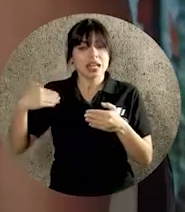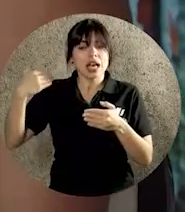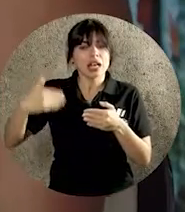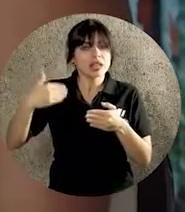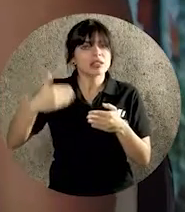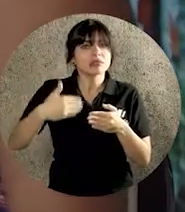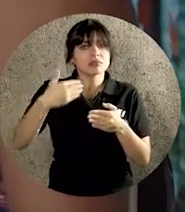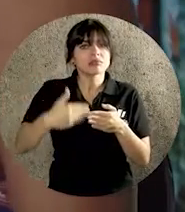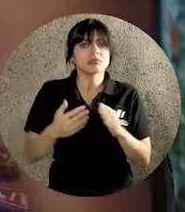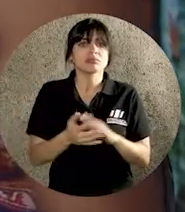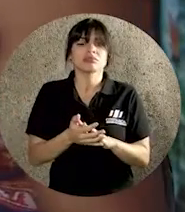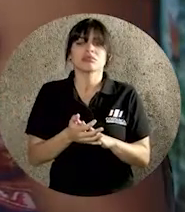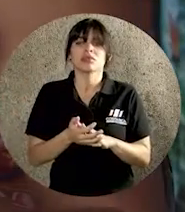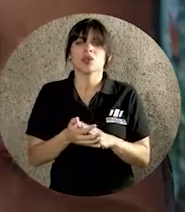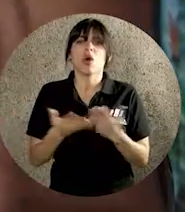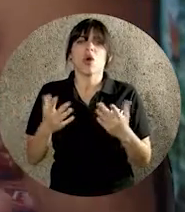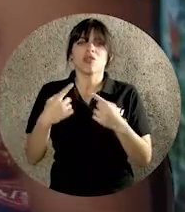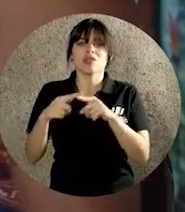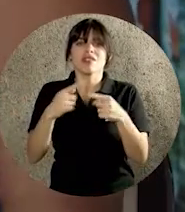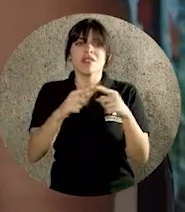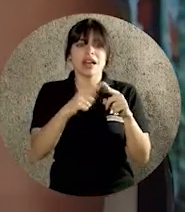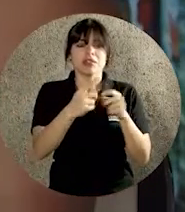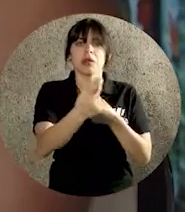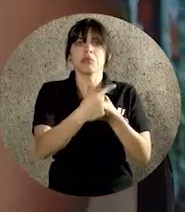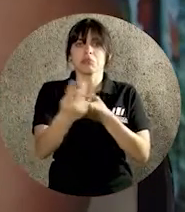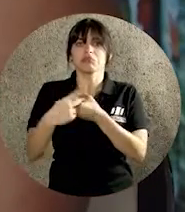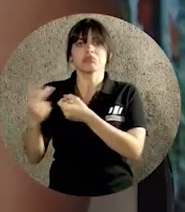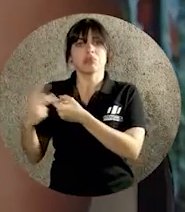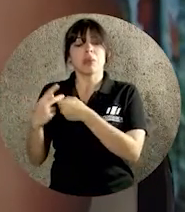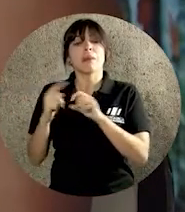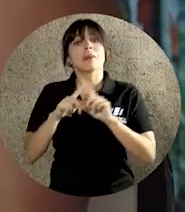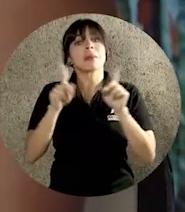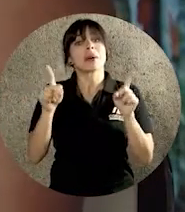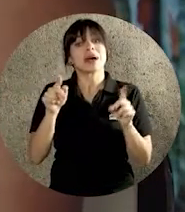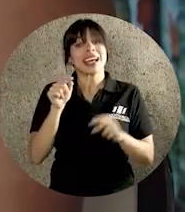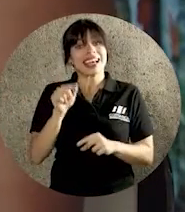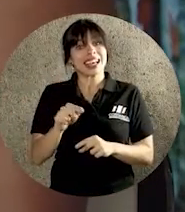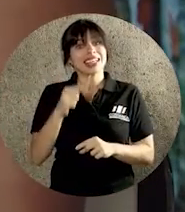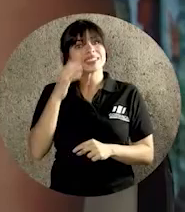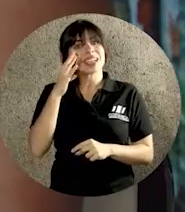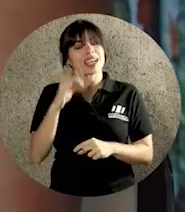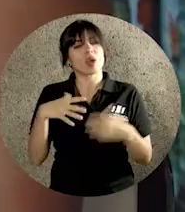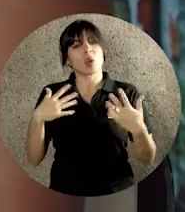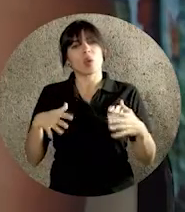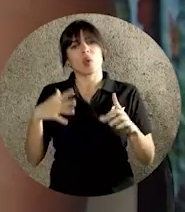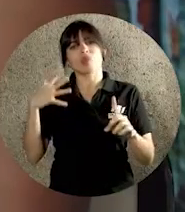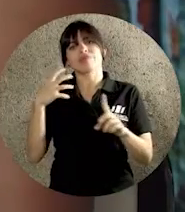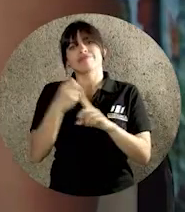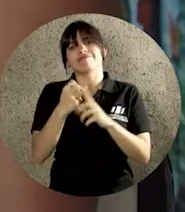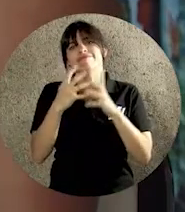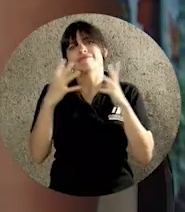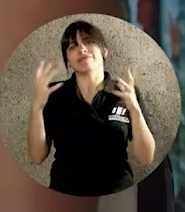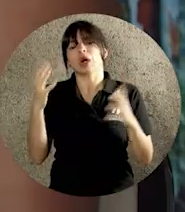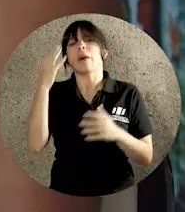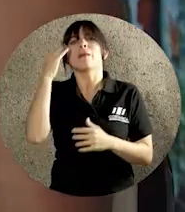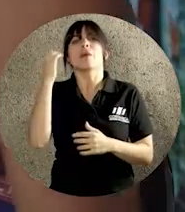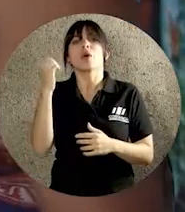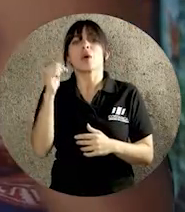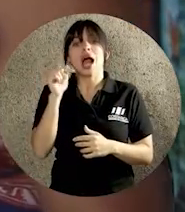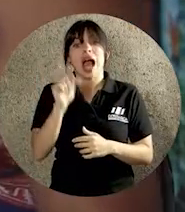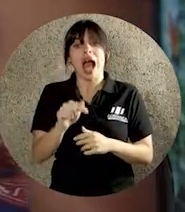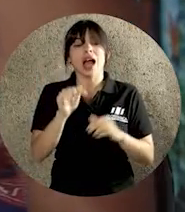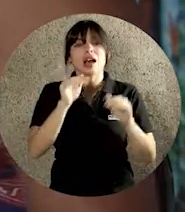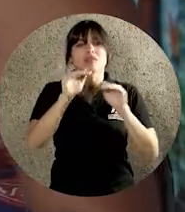llevado con varios participantes, pero esta creo que ha sido de gran impacto por haber sido donde